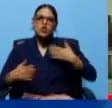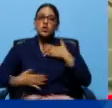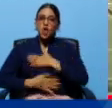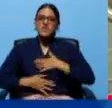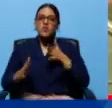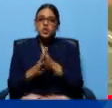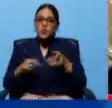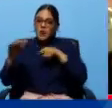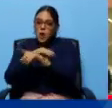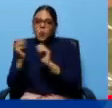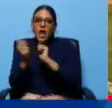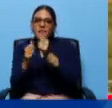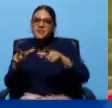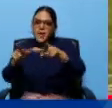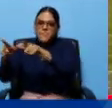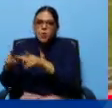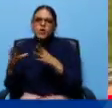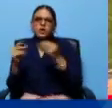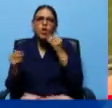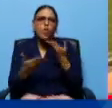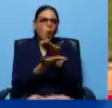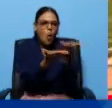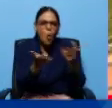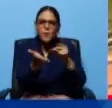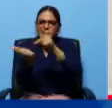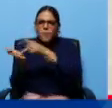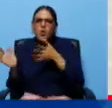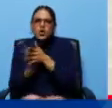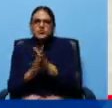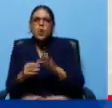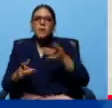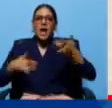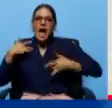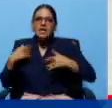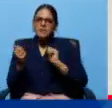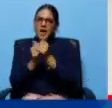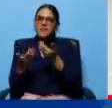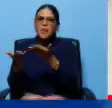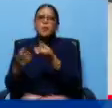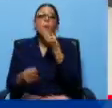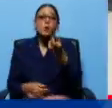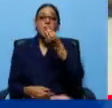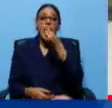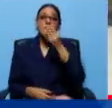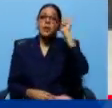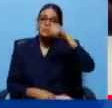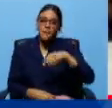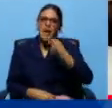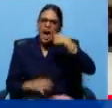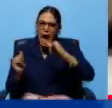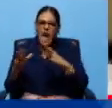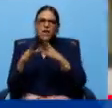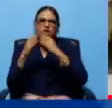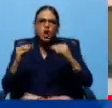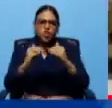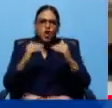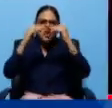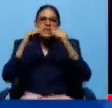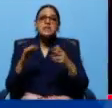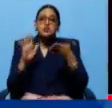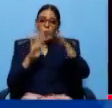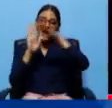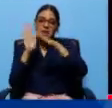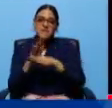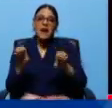esta cancha deportiva. Nuestros jóvenes también integran la actividad del deporte, la buena nutrición. Aquí cuentan con todos los niveles educativos